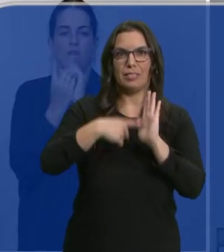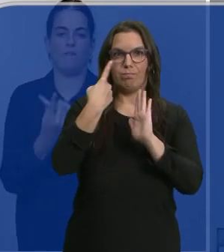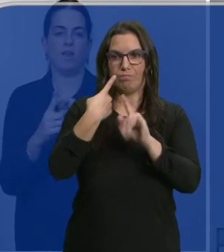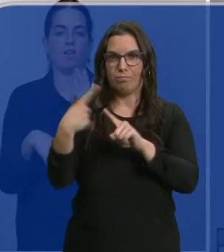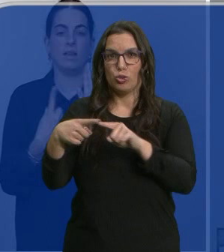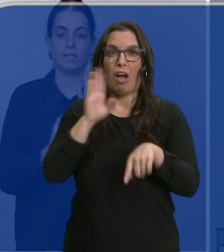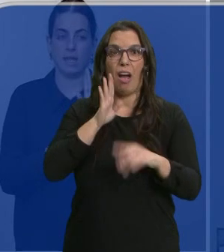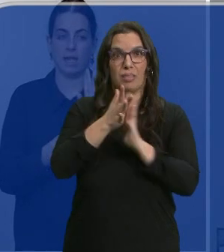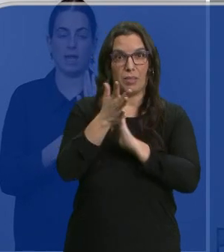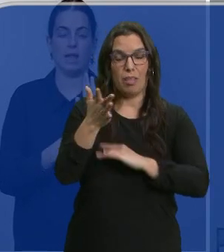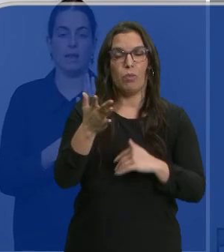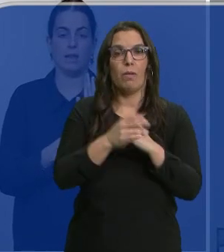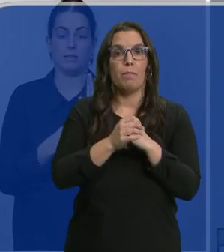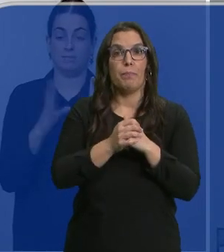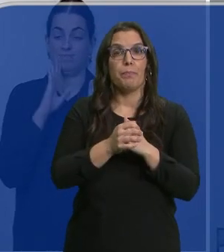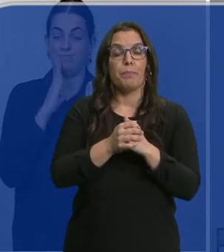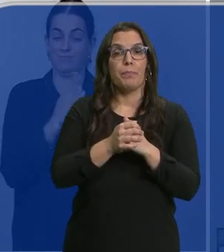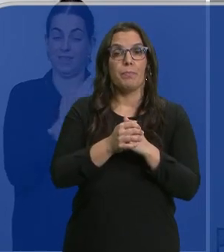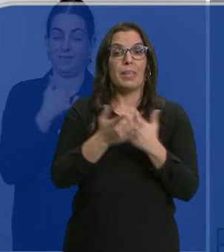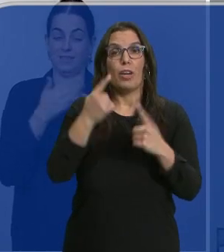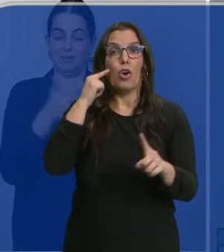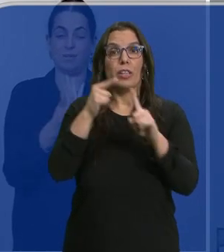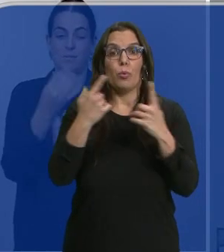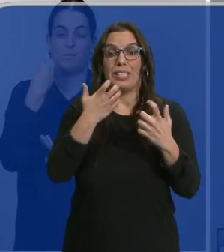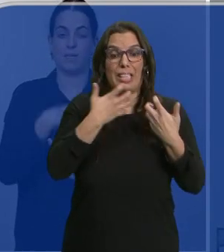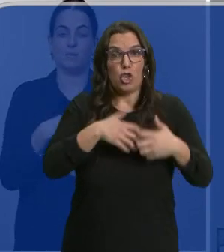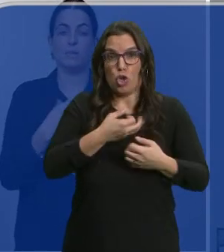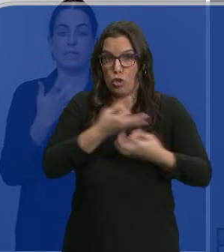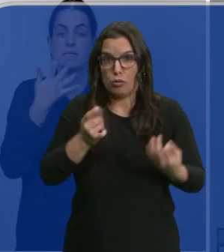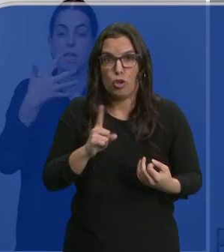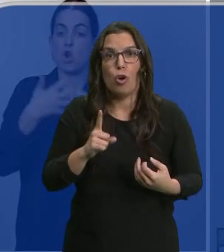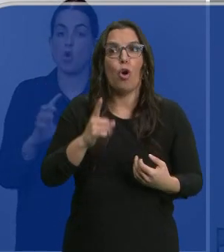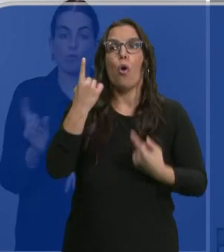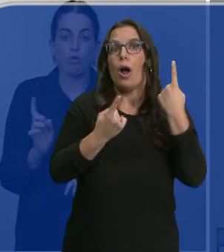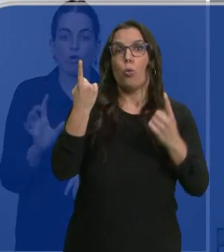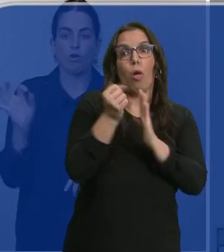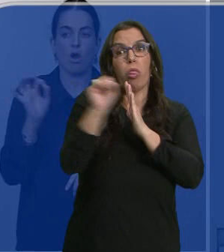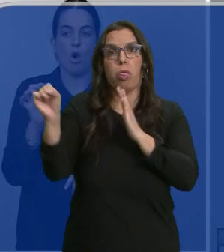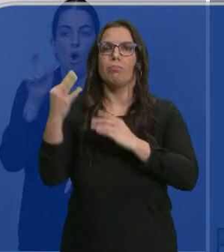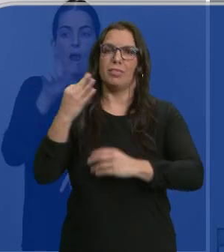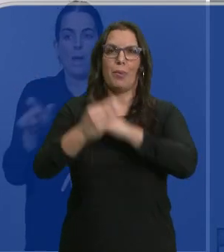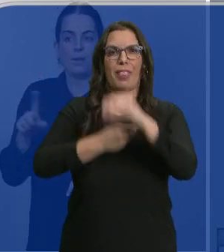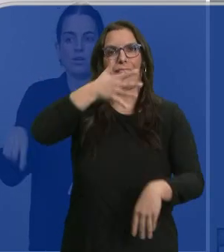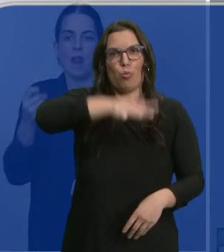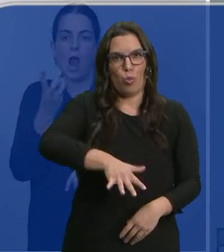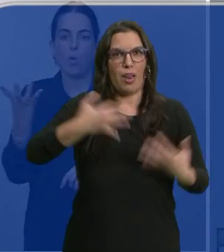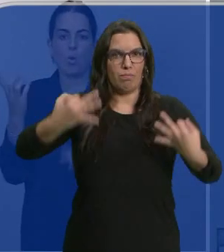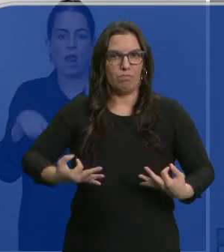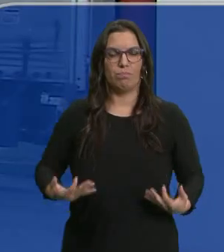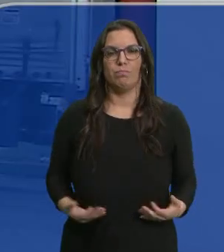que me he referido. Y si de lo que se trata es que no están funcionando o que alguien se está saltando la ley, lo que hay que hacer es